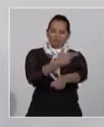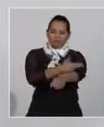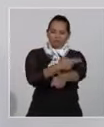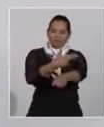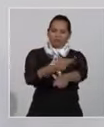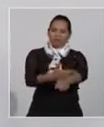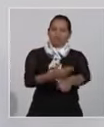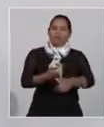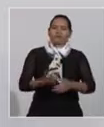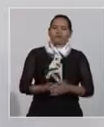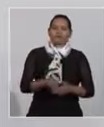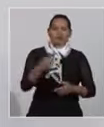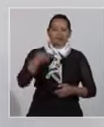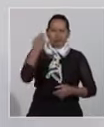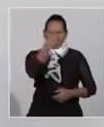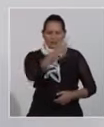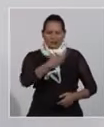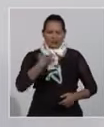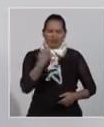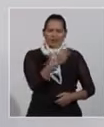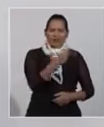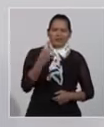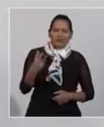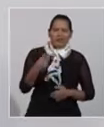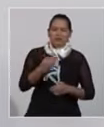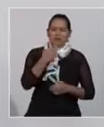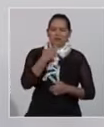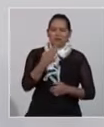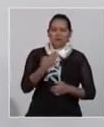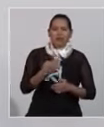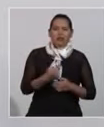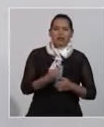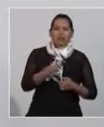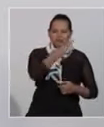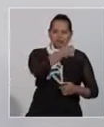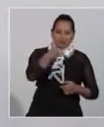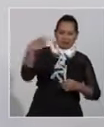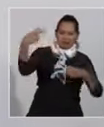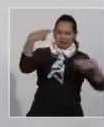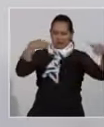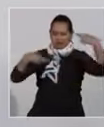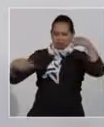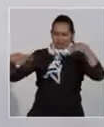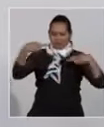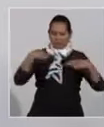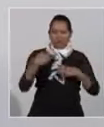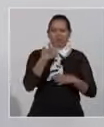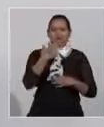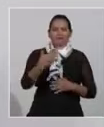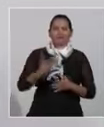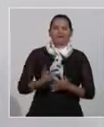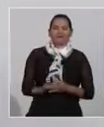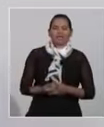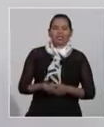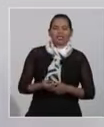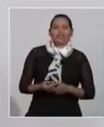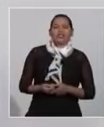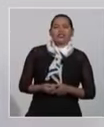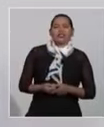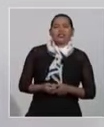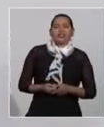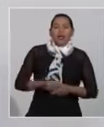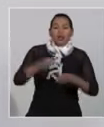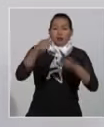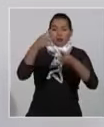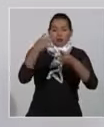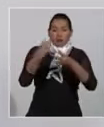pueden revisar mi 3 de 3 por arriba y por abajo, por donde quieran. No tengo absolutamente nada que ocultar. Chéquenlo, es incontrovertible. Y la